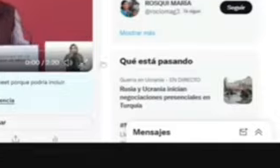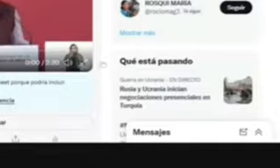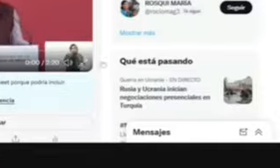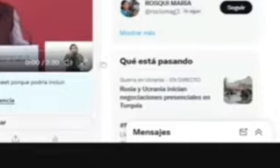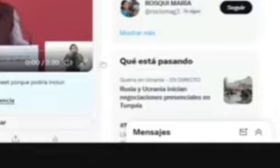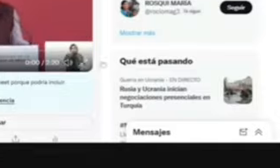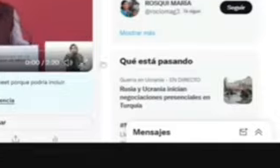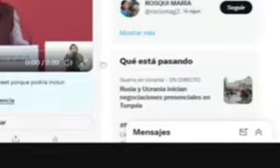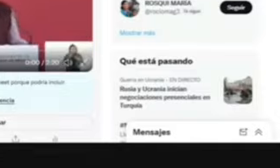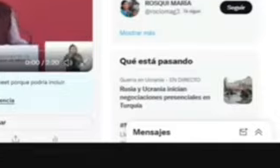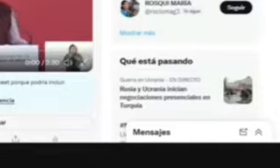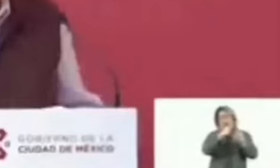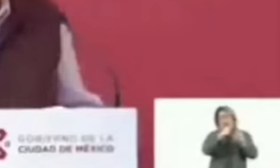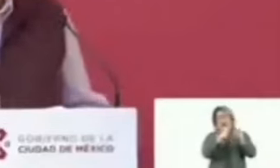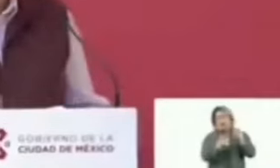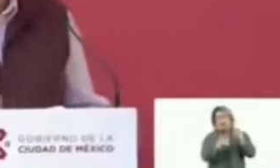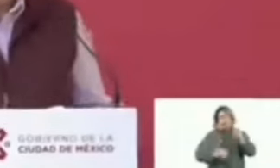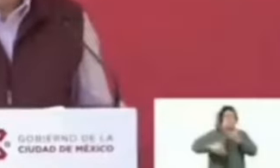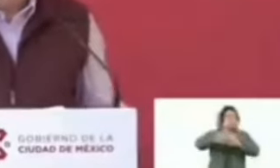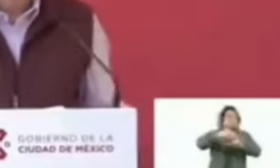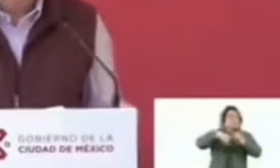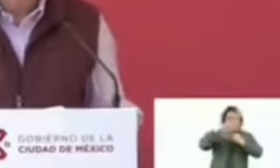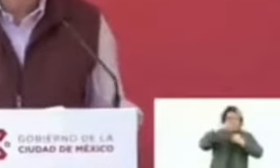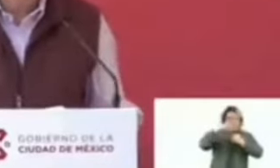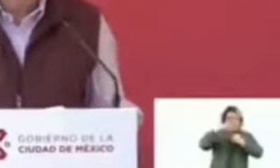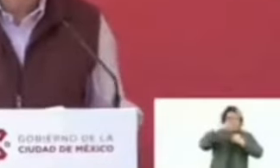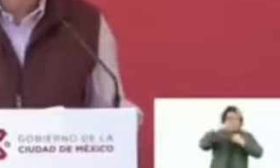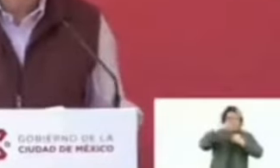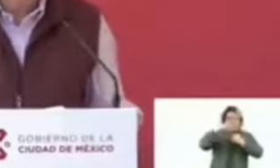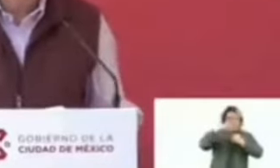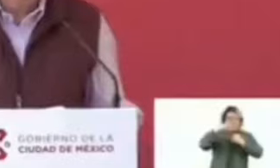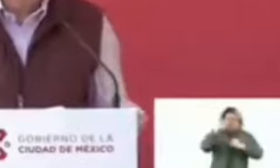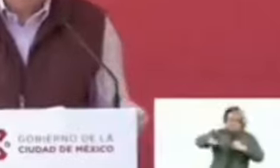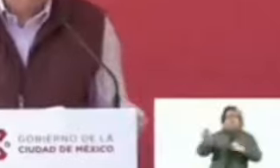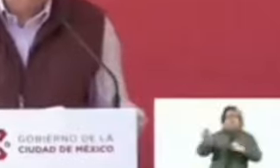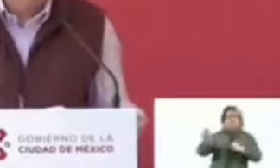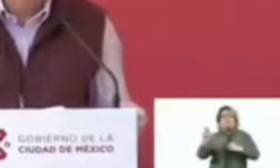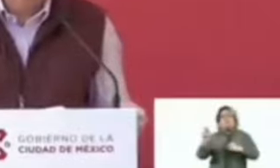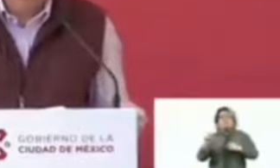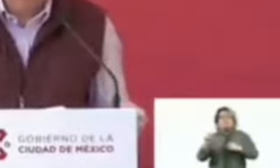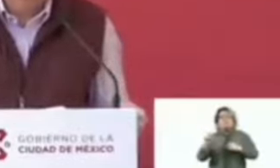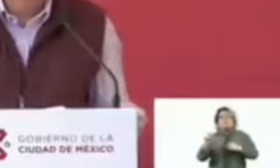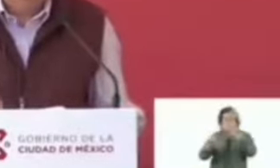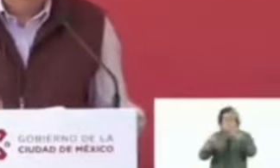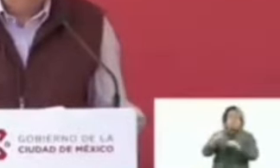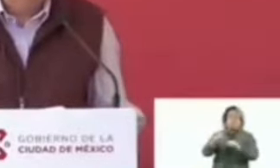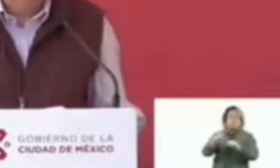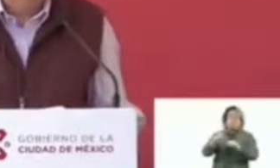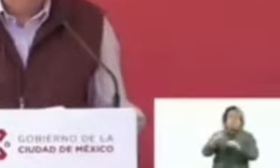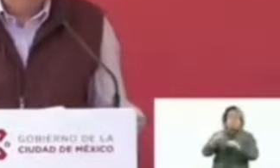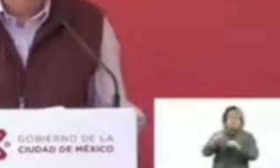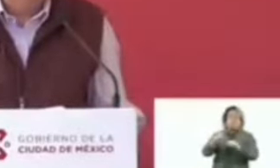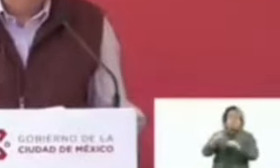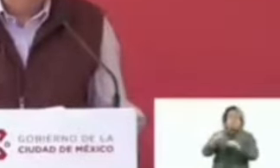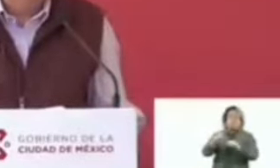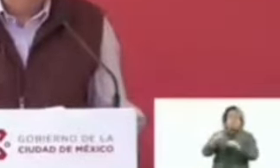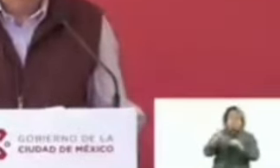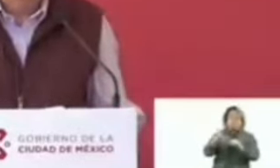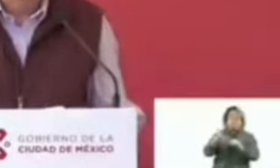De abarrotes, todos los negocios de barrio que necesitan iniciar una formalización, que puedan